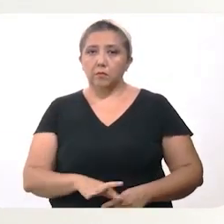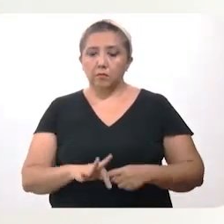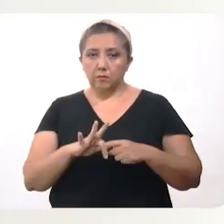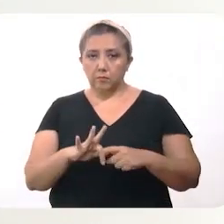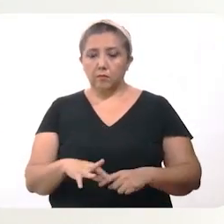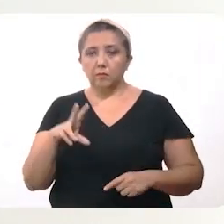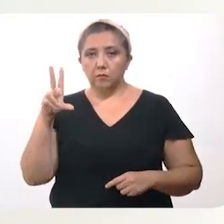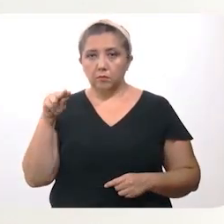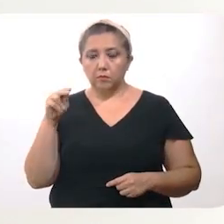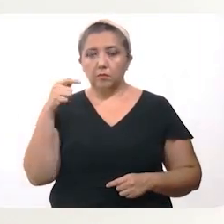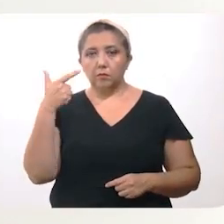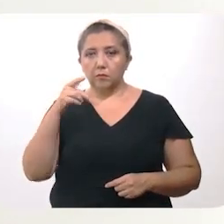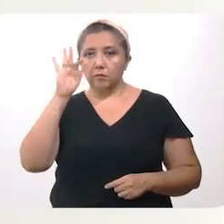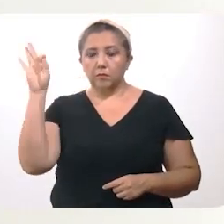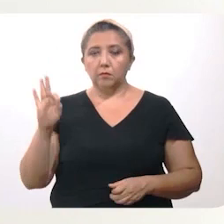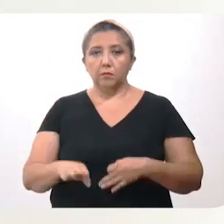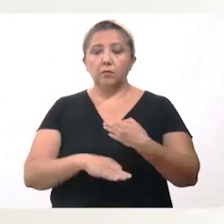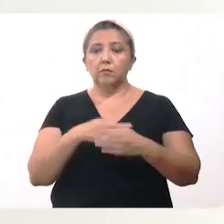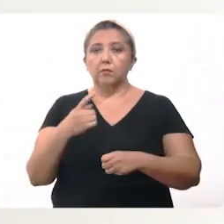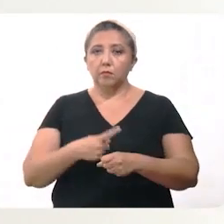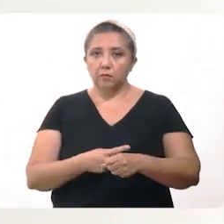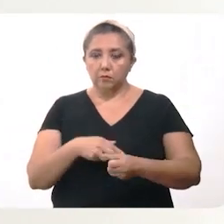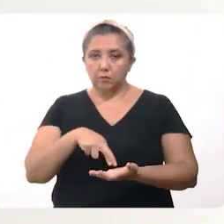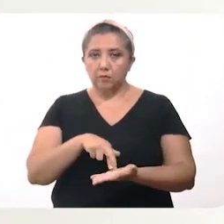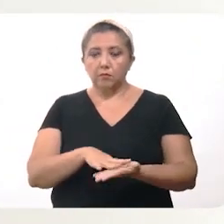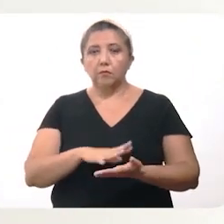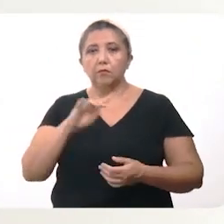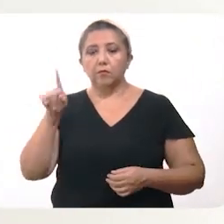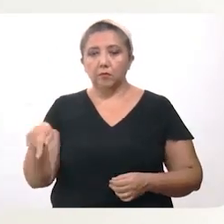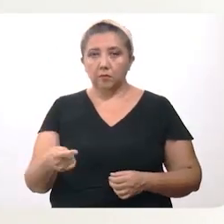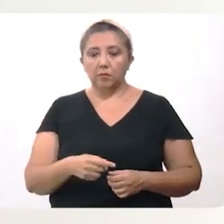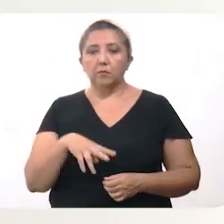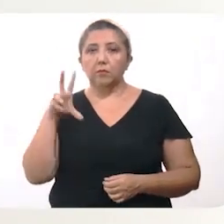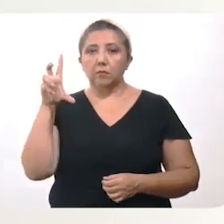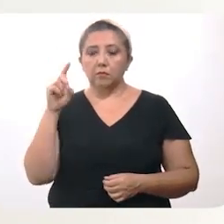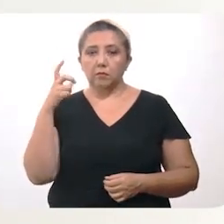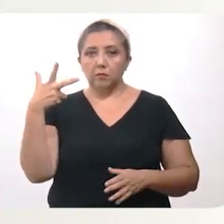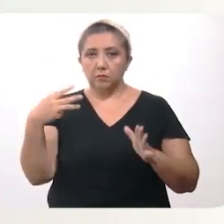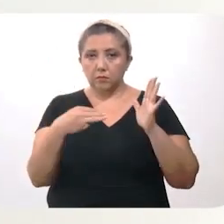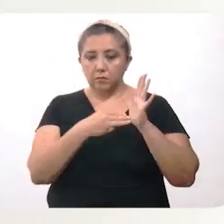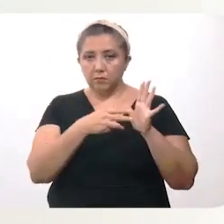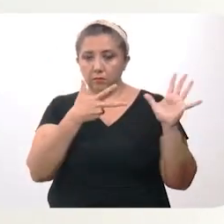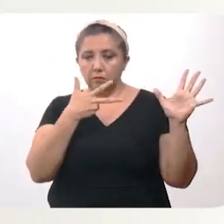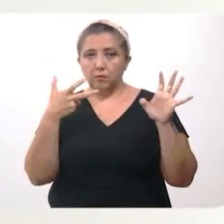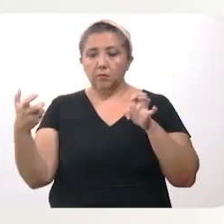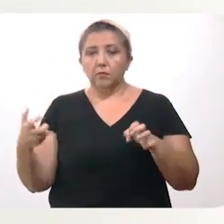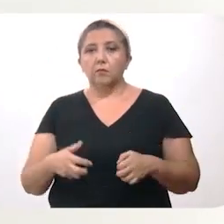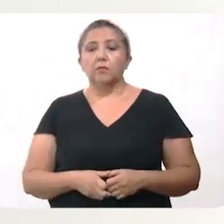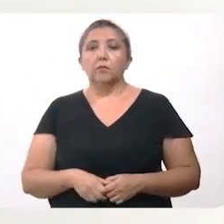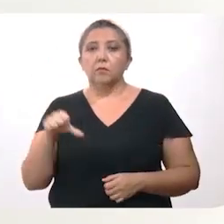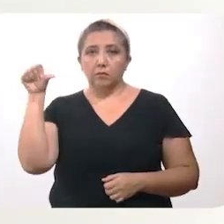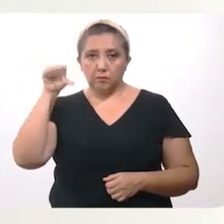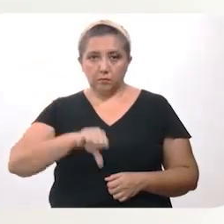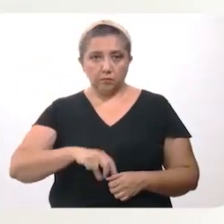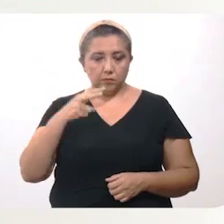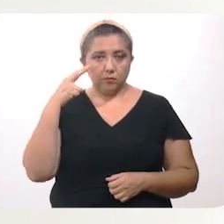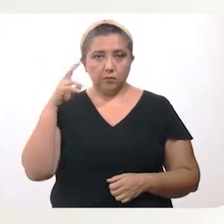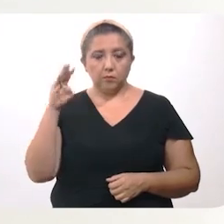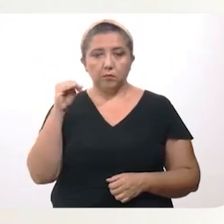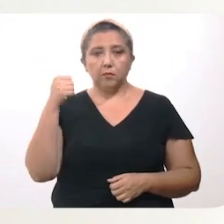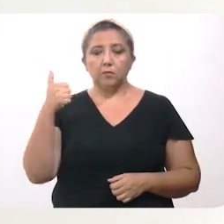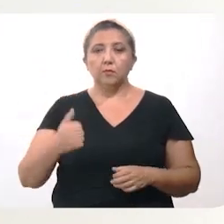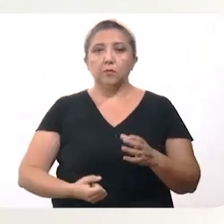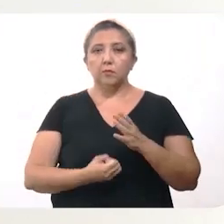representa el 87% de total de contagios registrados, que es 38.800. Hoy se detectaron